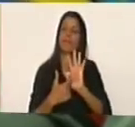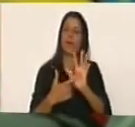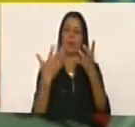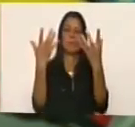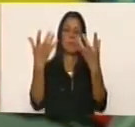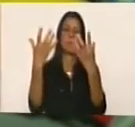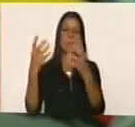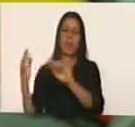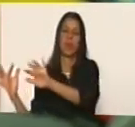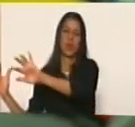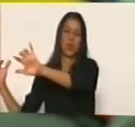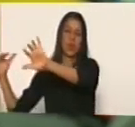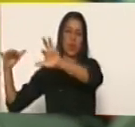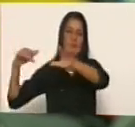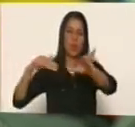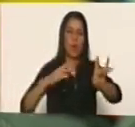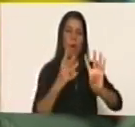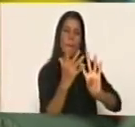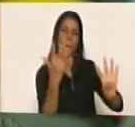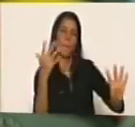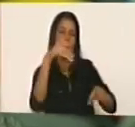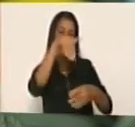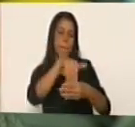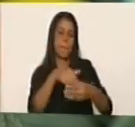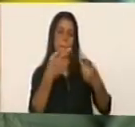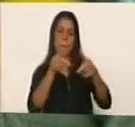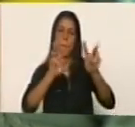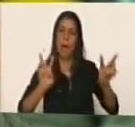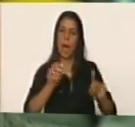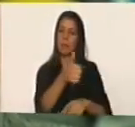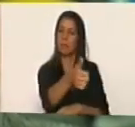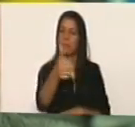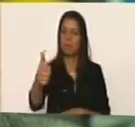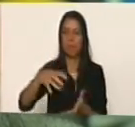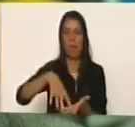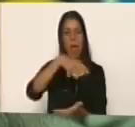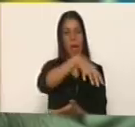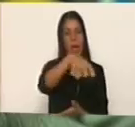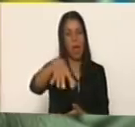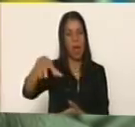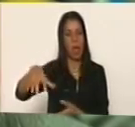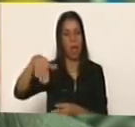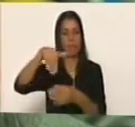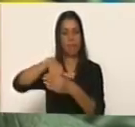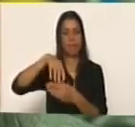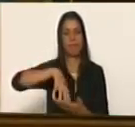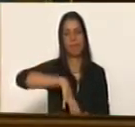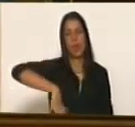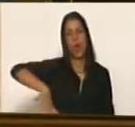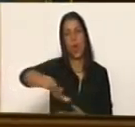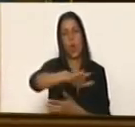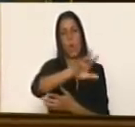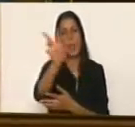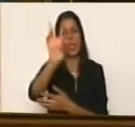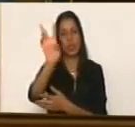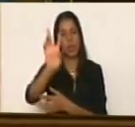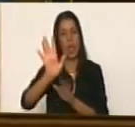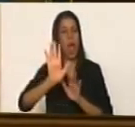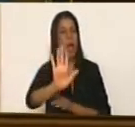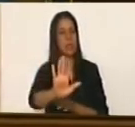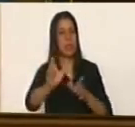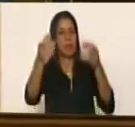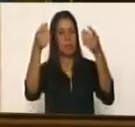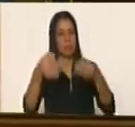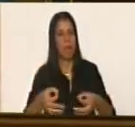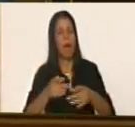masiva, pacífica y democrática de los electores y electoras en todo el territorio nacional,